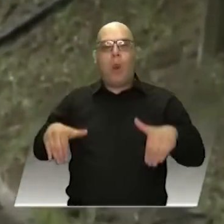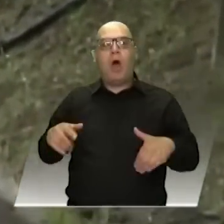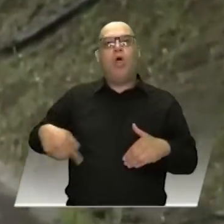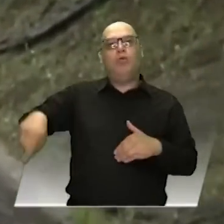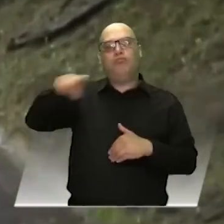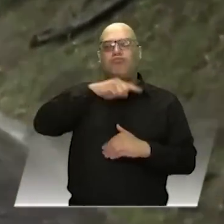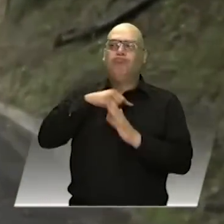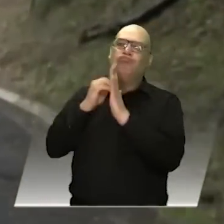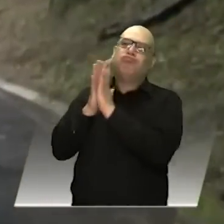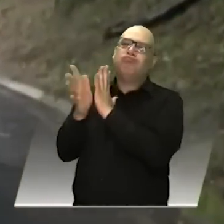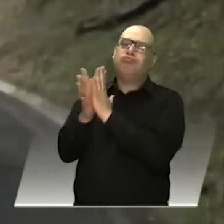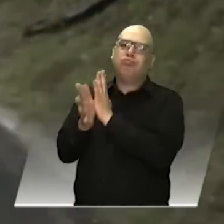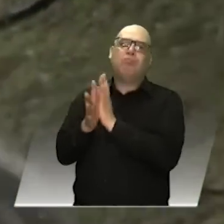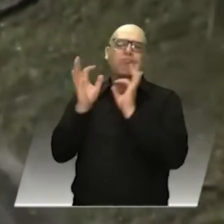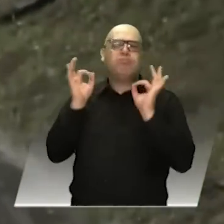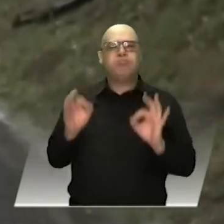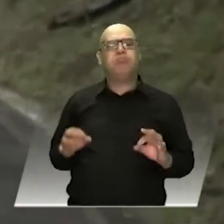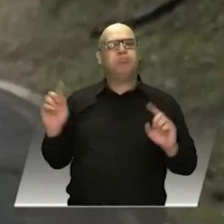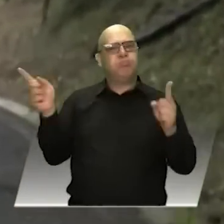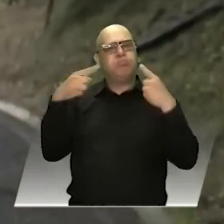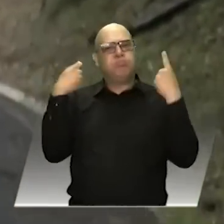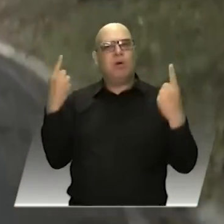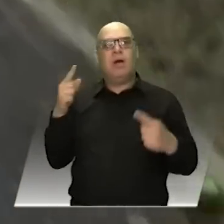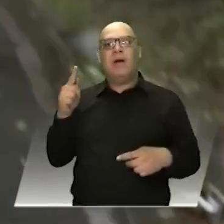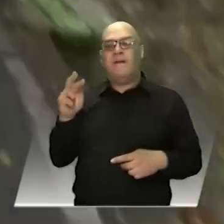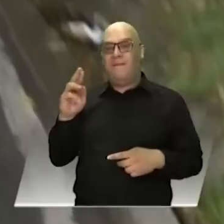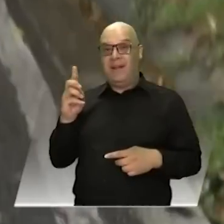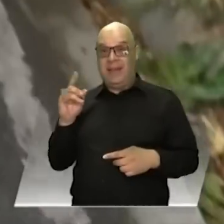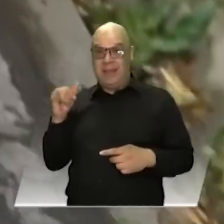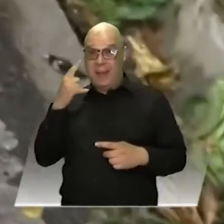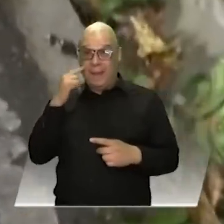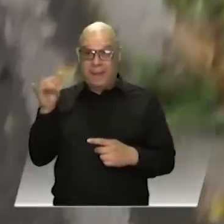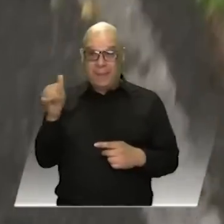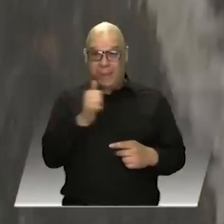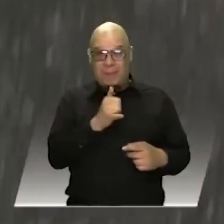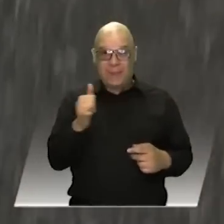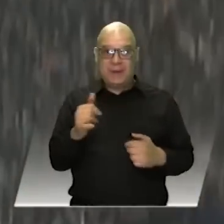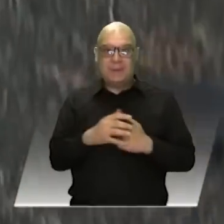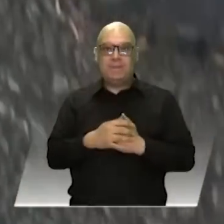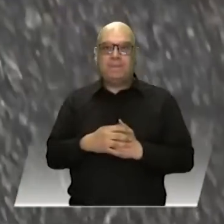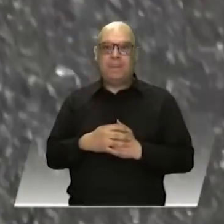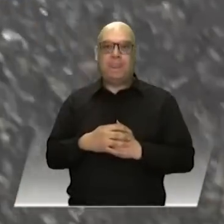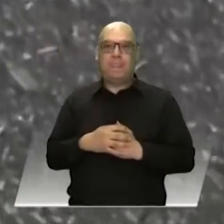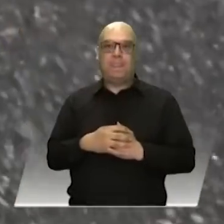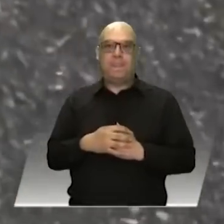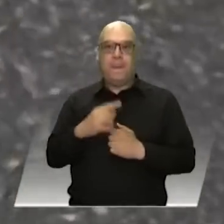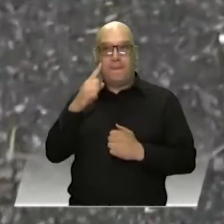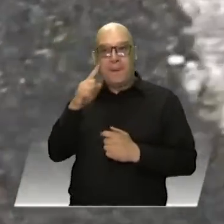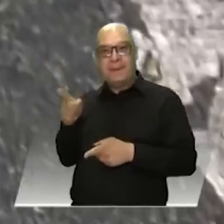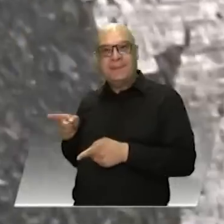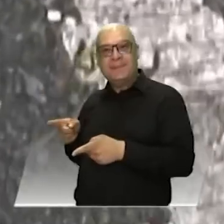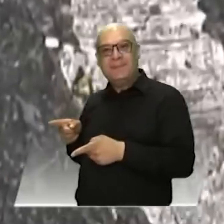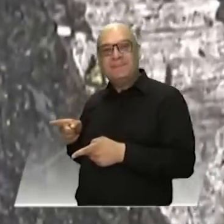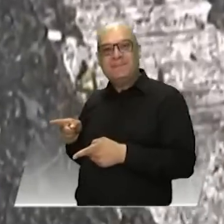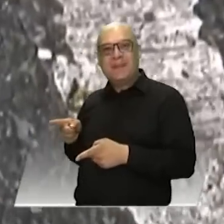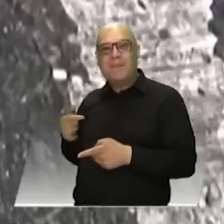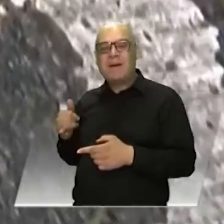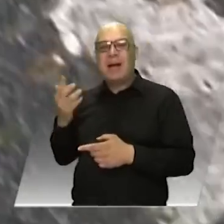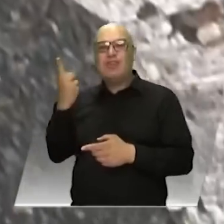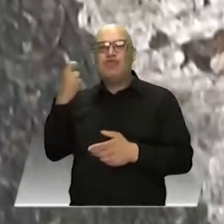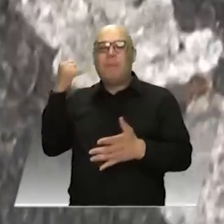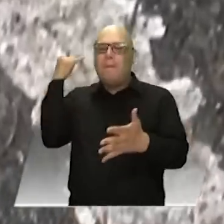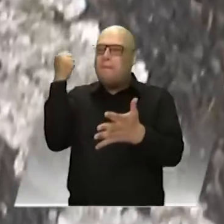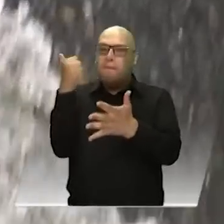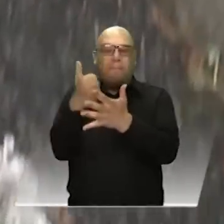las autoridades, incluso para mi compañero Freddy, quiero mostrarles algo. Por acá también quedan algunos pedazos, por así decirlo, de lo que fue el